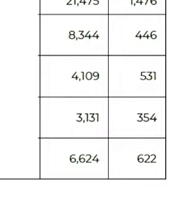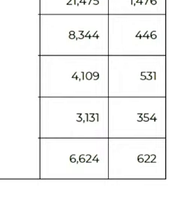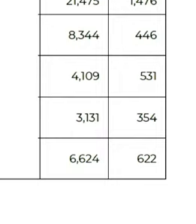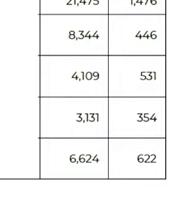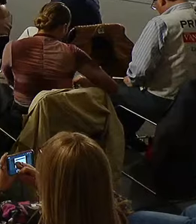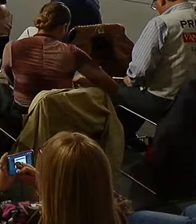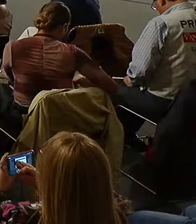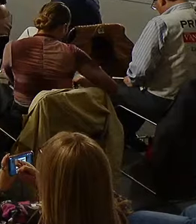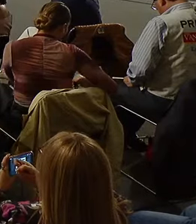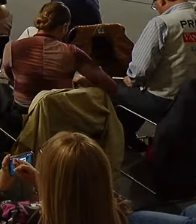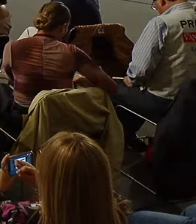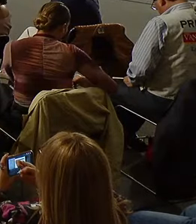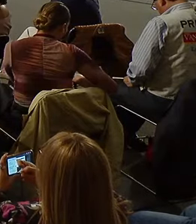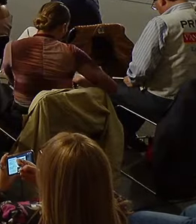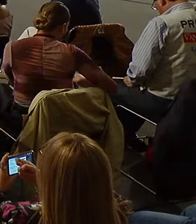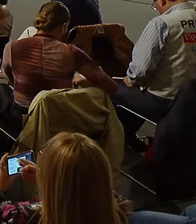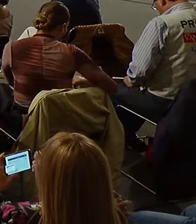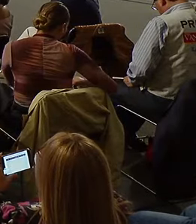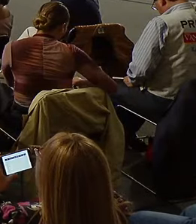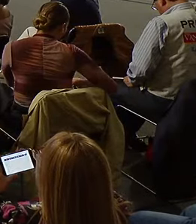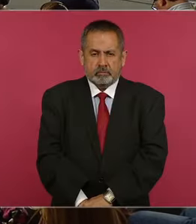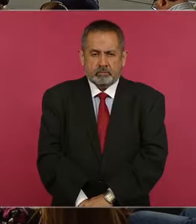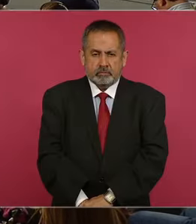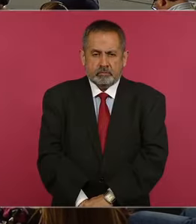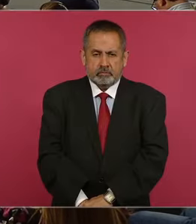y 17,000.